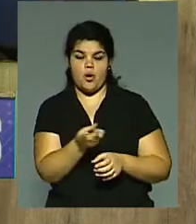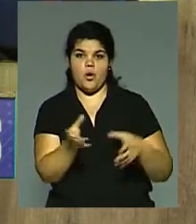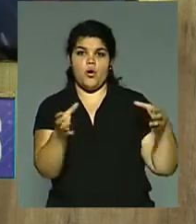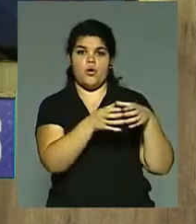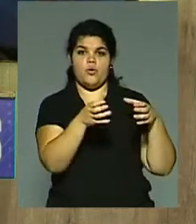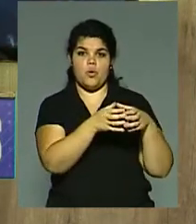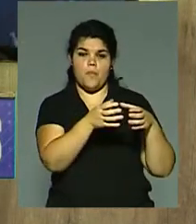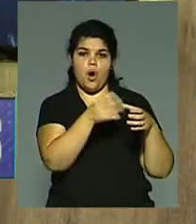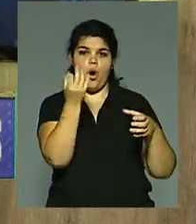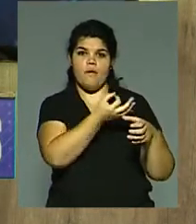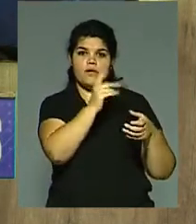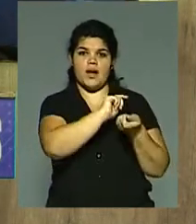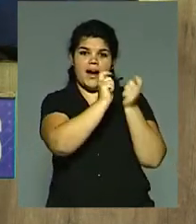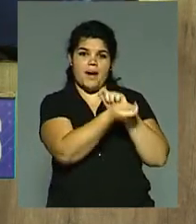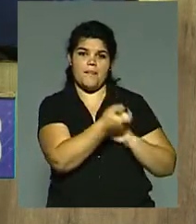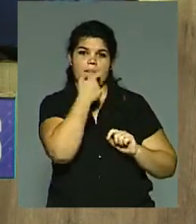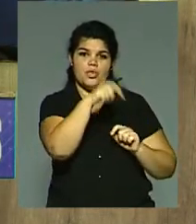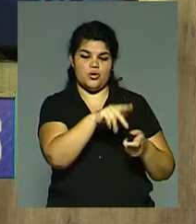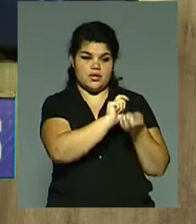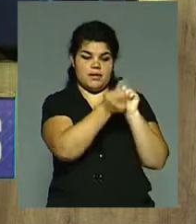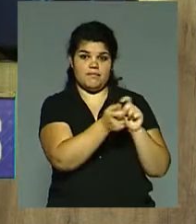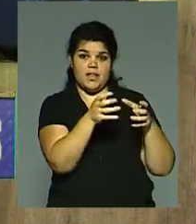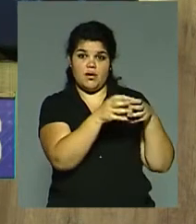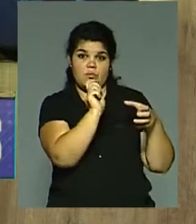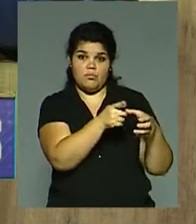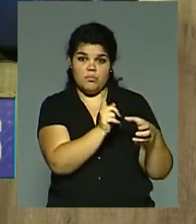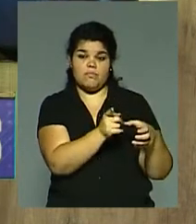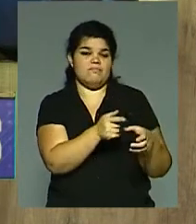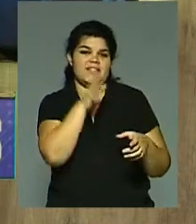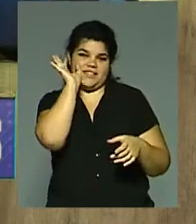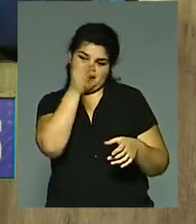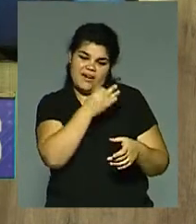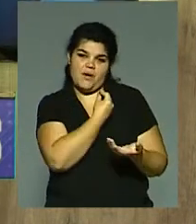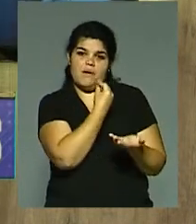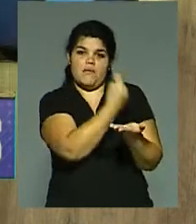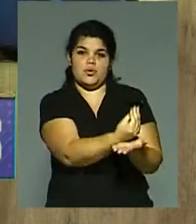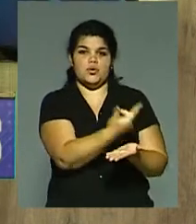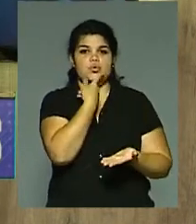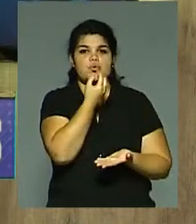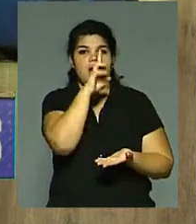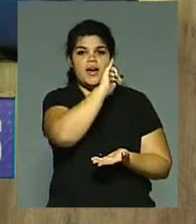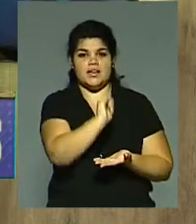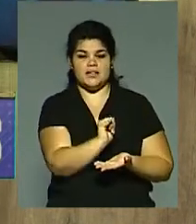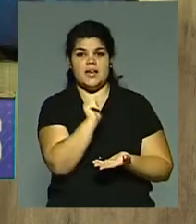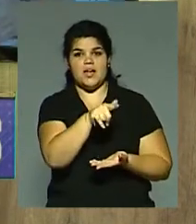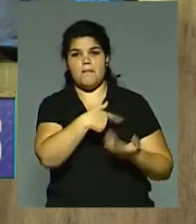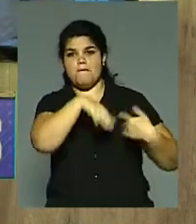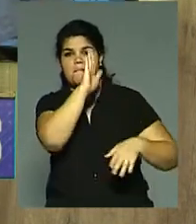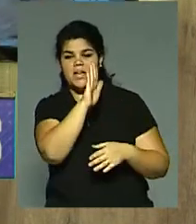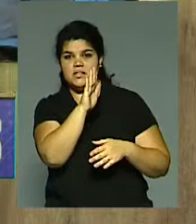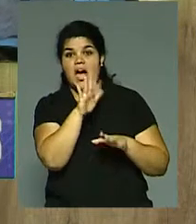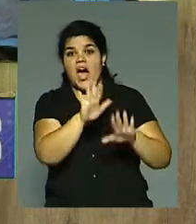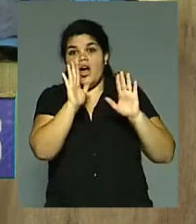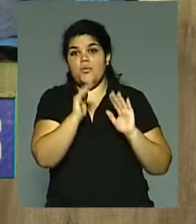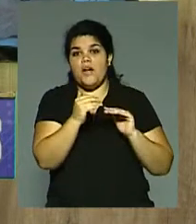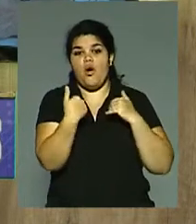frente oficialista Cambia Mendoza, como se esperaba, como se preveía, Rodolfo Suárez es quien tiene mayor intención de